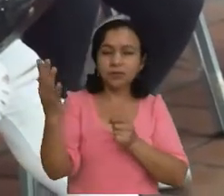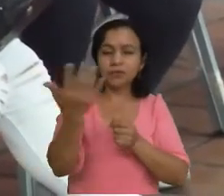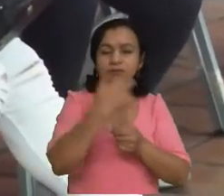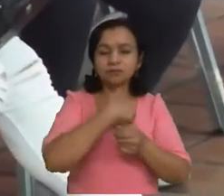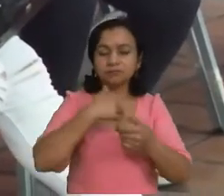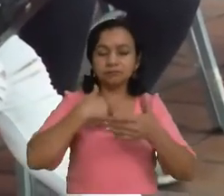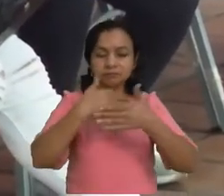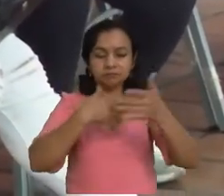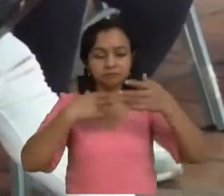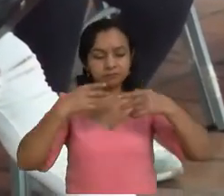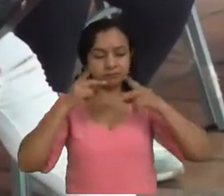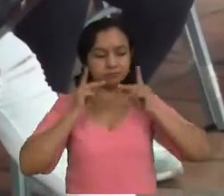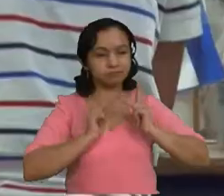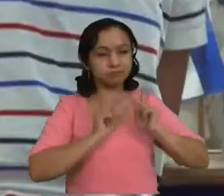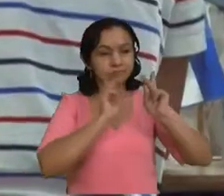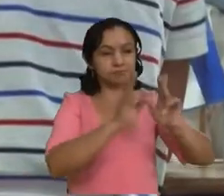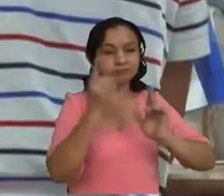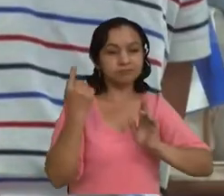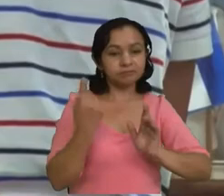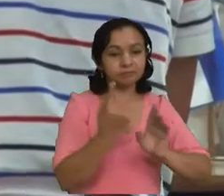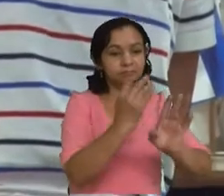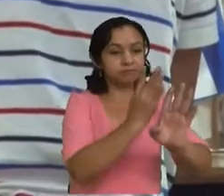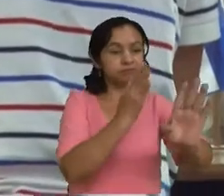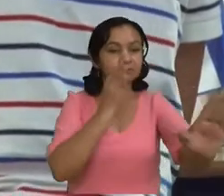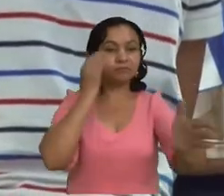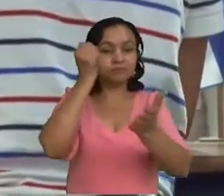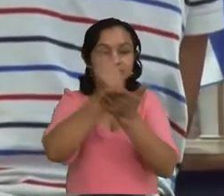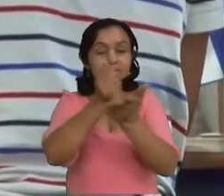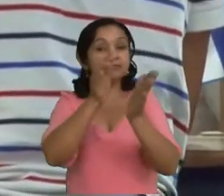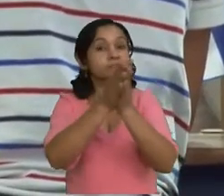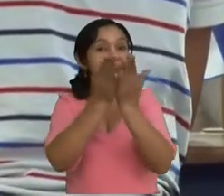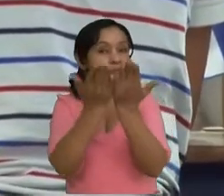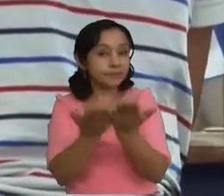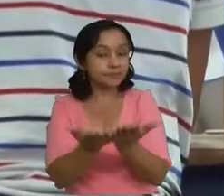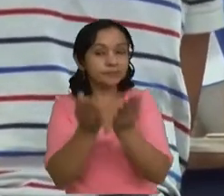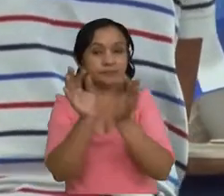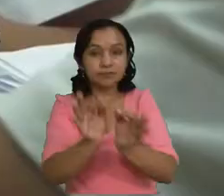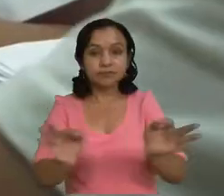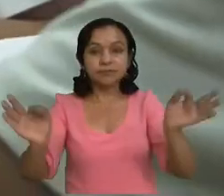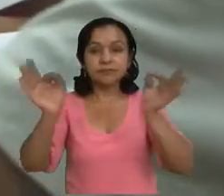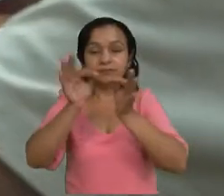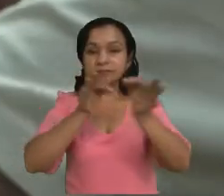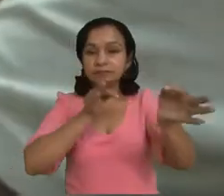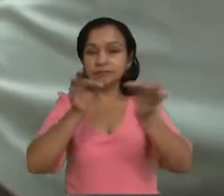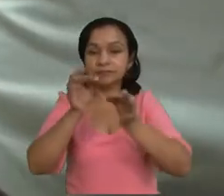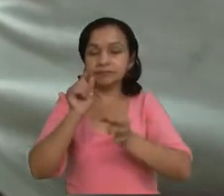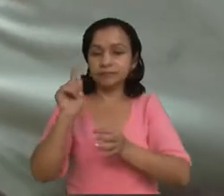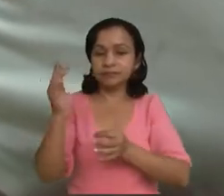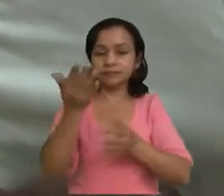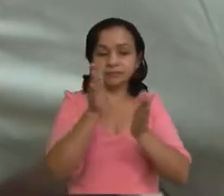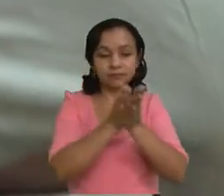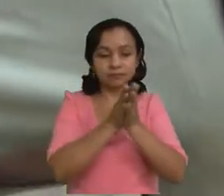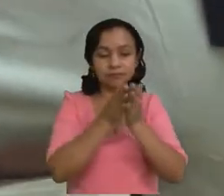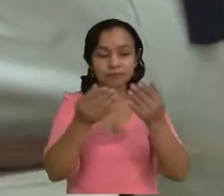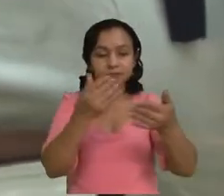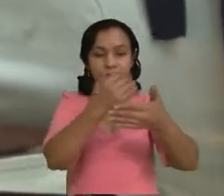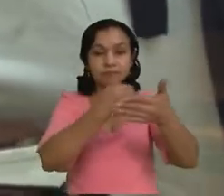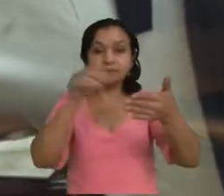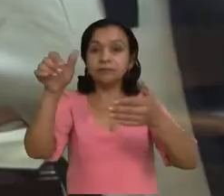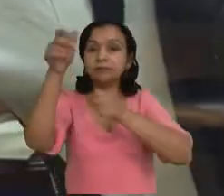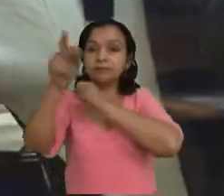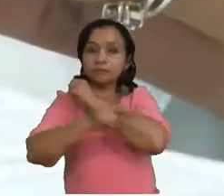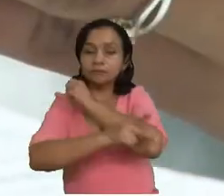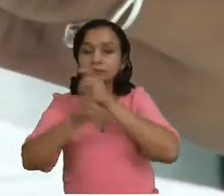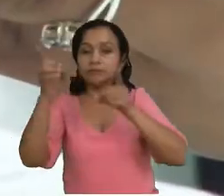realizarse de manera personal en la sede central de Migración y Extranjería. Es importante mencionar que todos los documentos que provienen del exterior